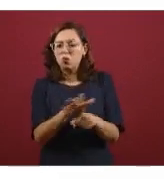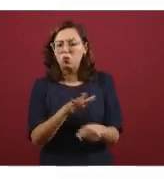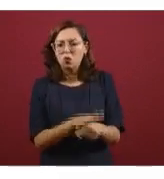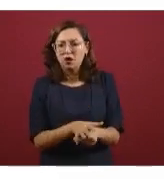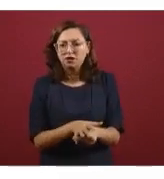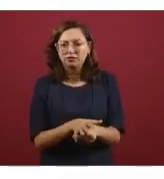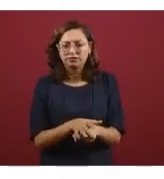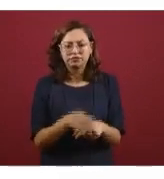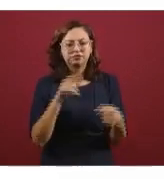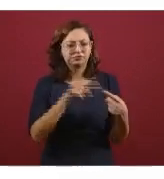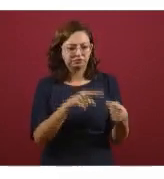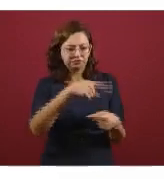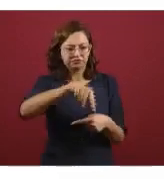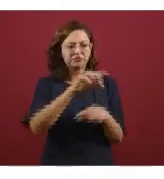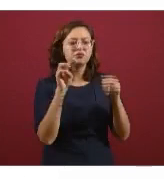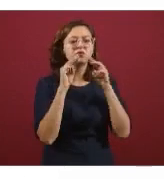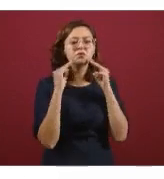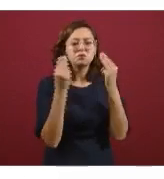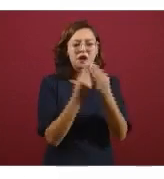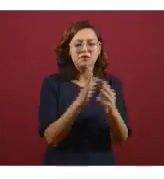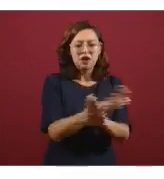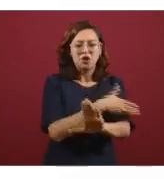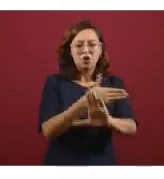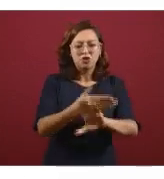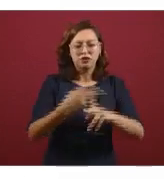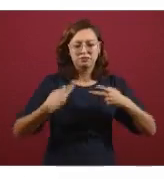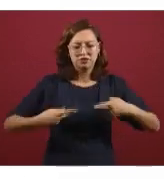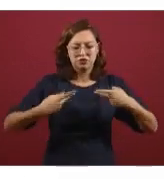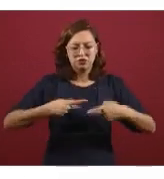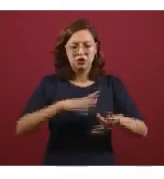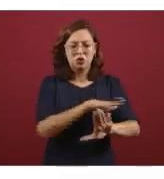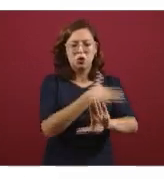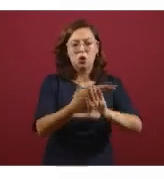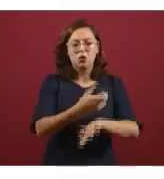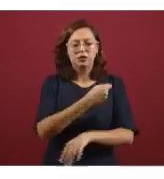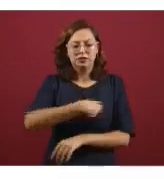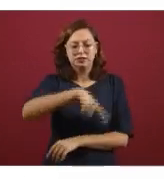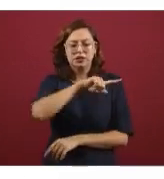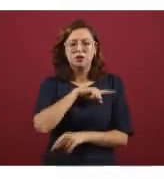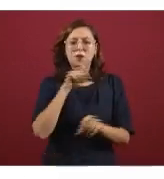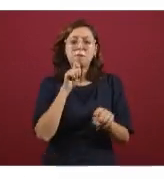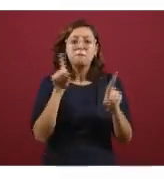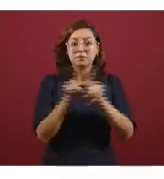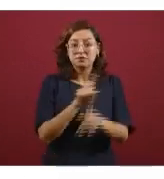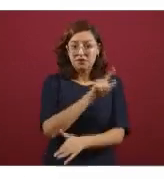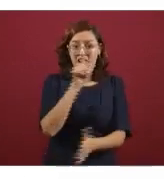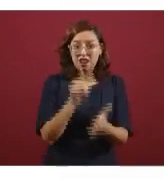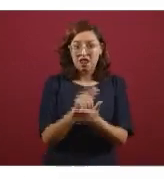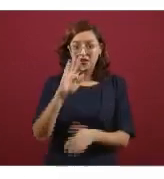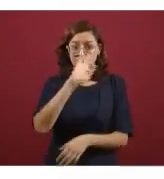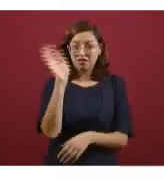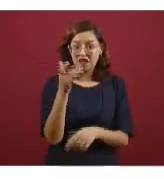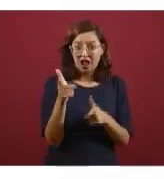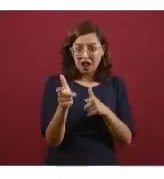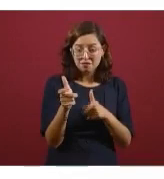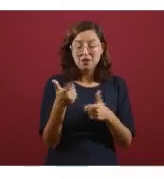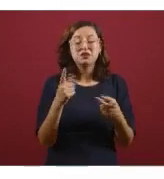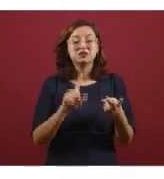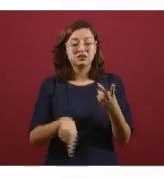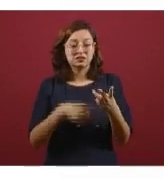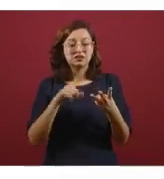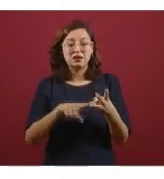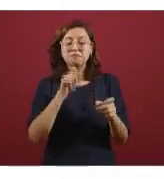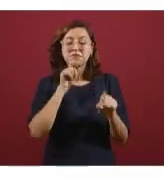delincuencia organizada vinculada con delitos a la salud, los delitos previstos en la Ley Federal de Armas y Fuegos y el de la Ley